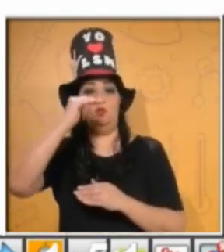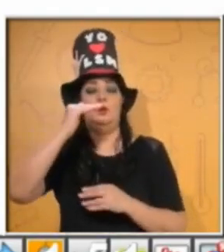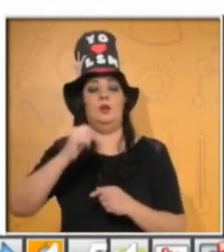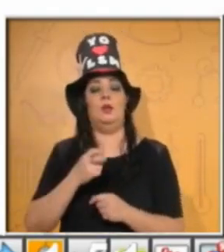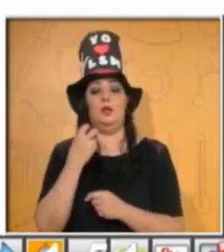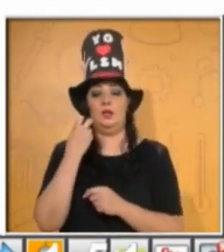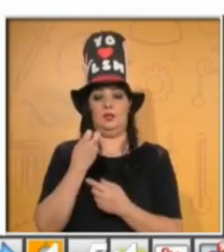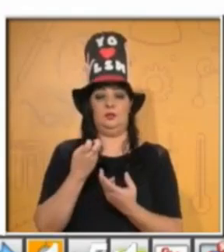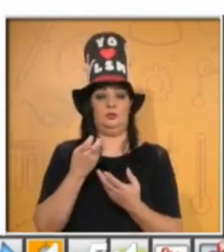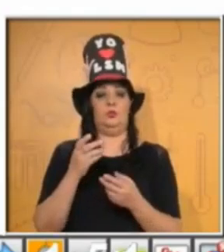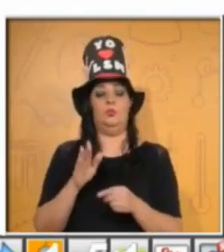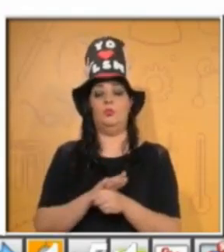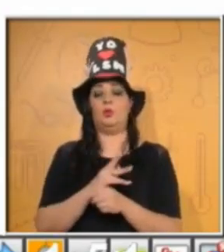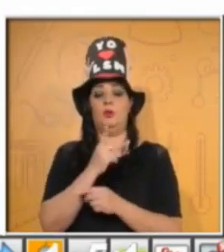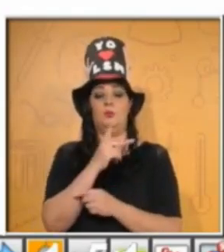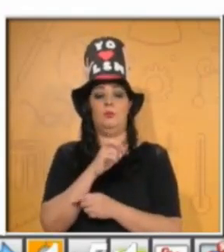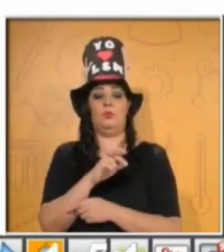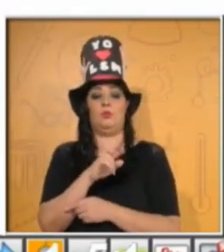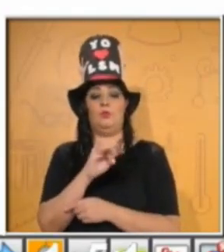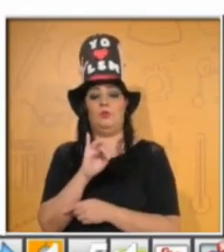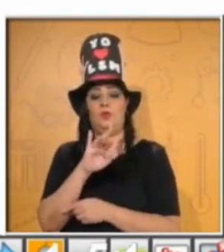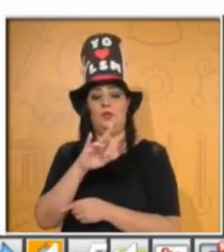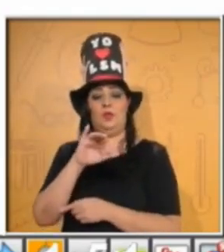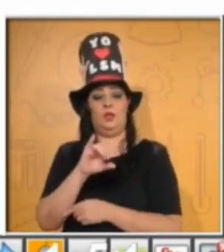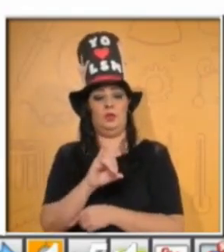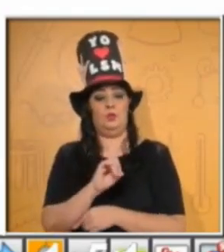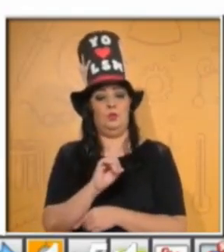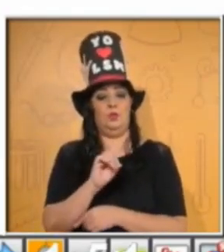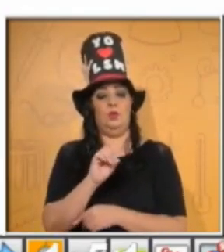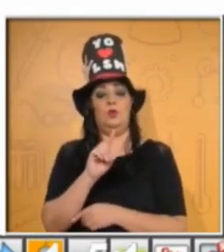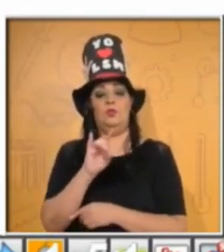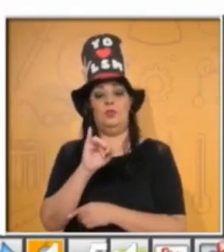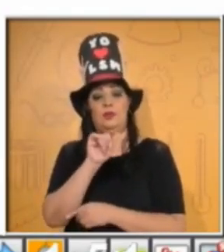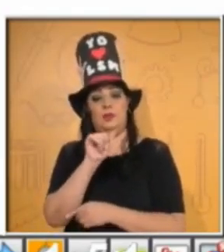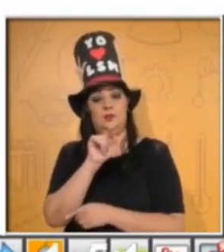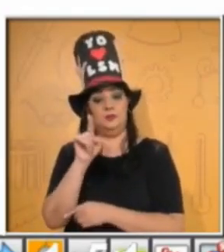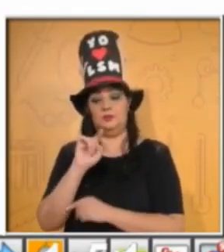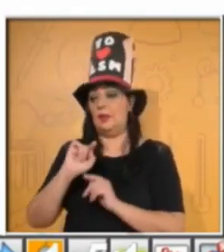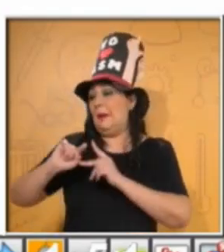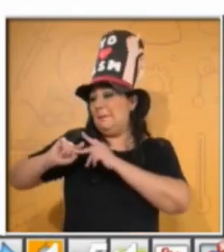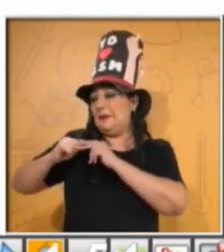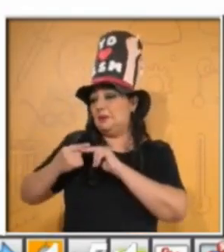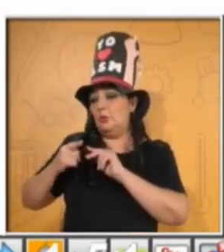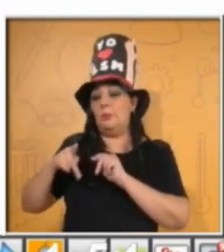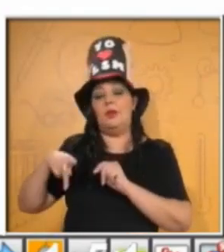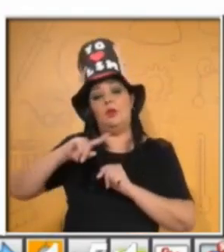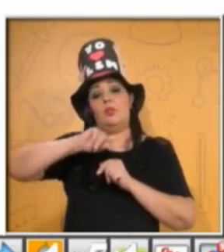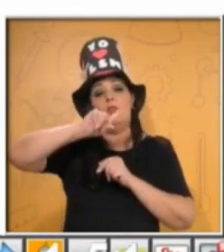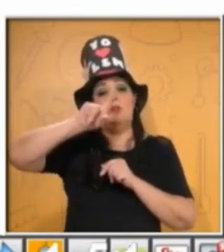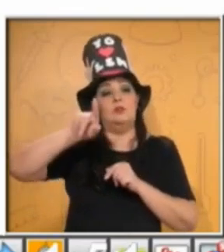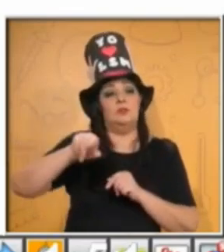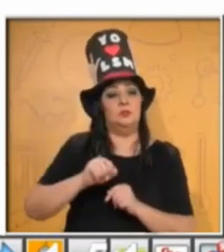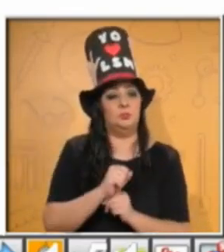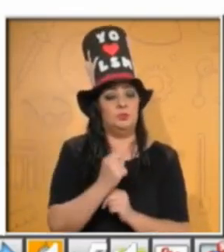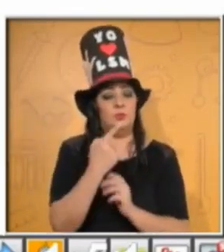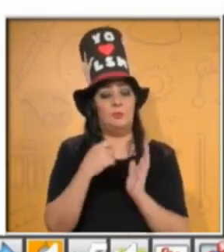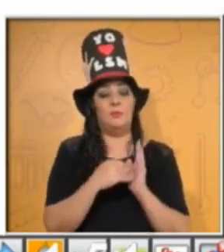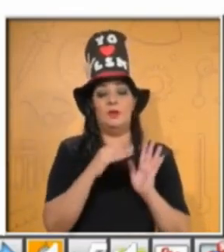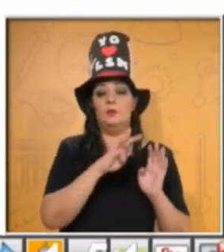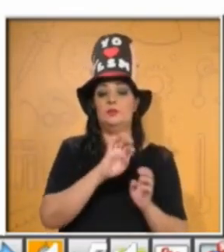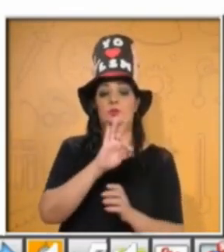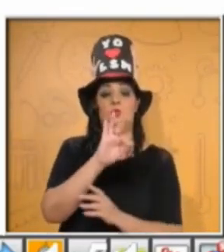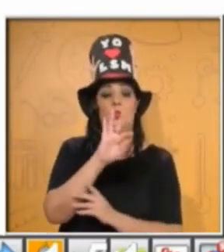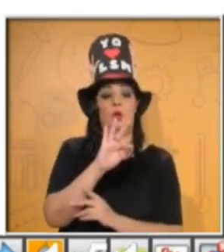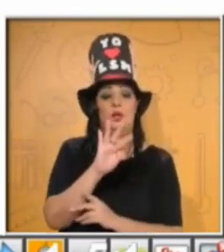heredado de Porfirio Díaz, que nos dejó un poquito el proceso de industrialización, Así es. pero ya es más adelante de 1940, lo que se le conoce